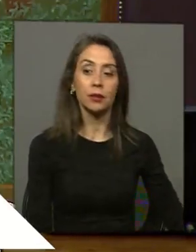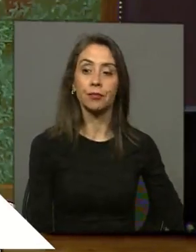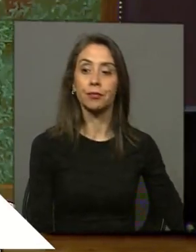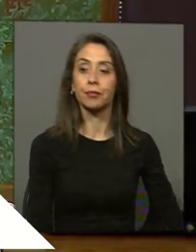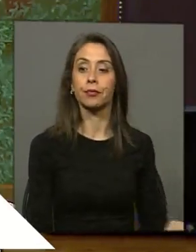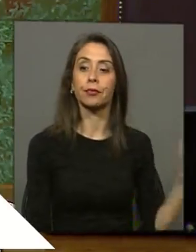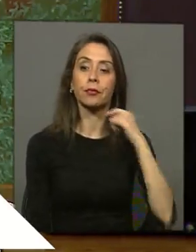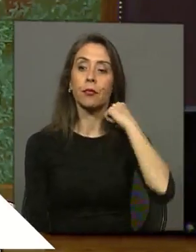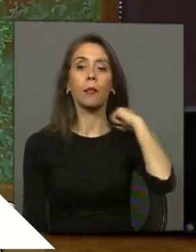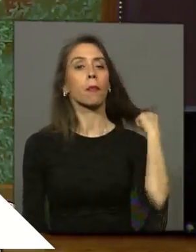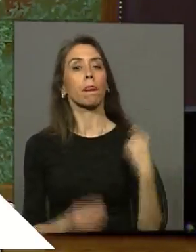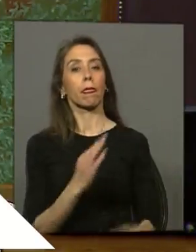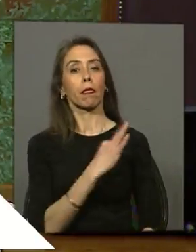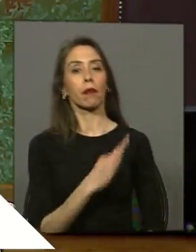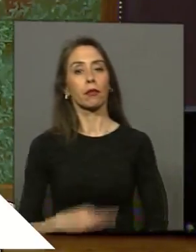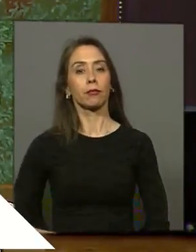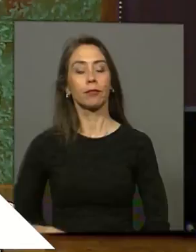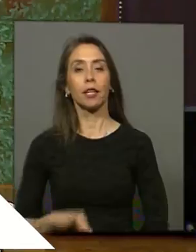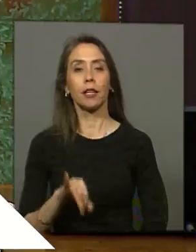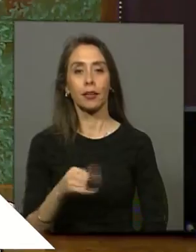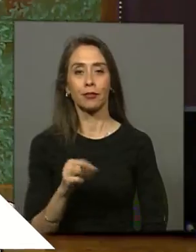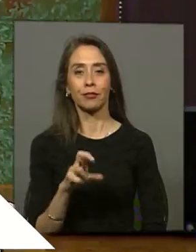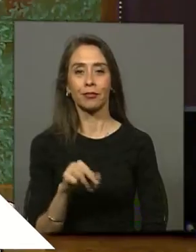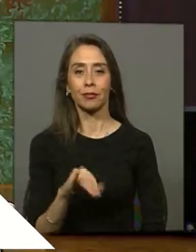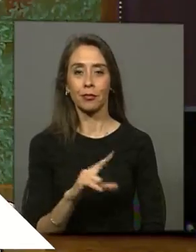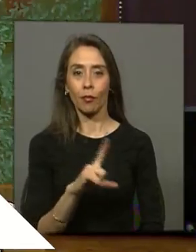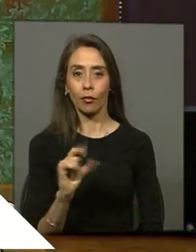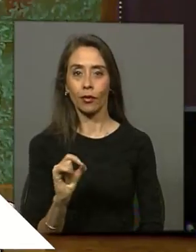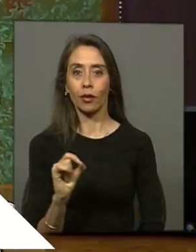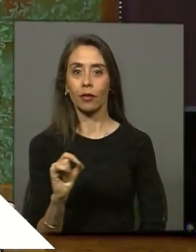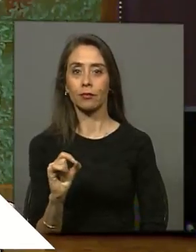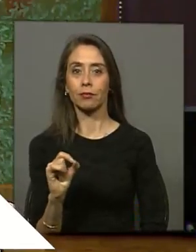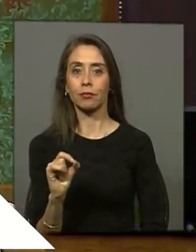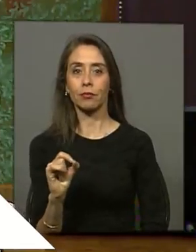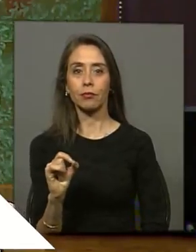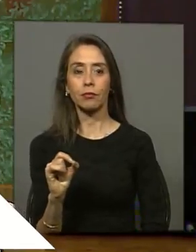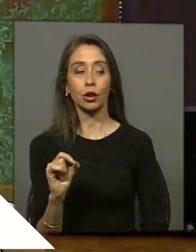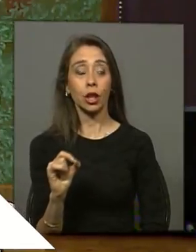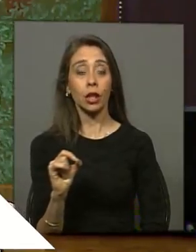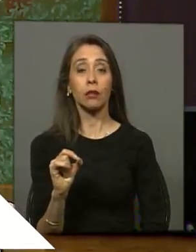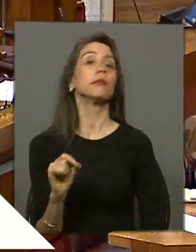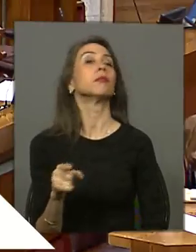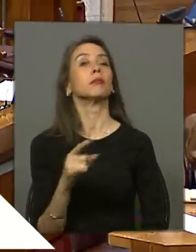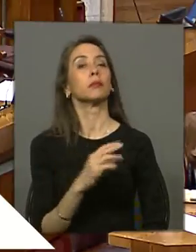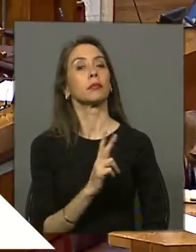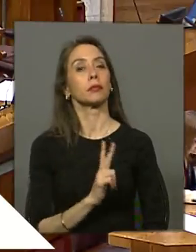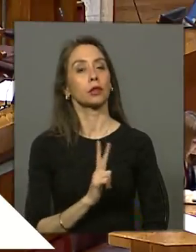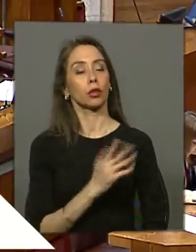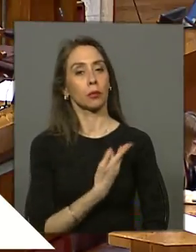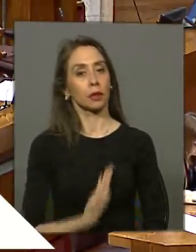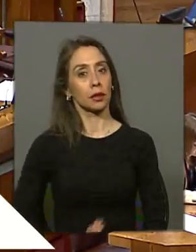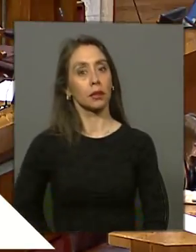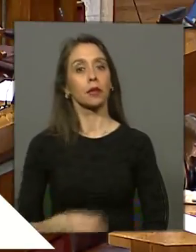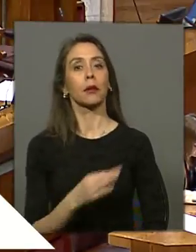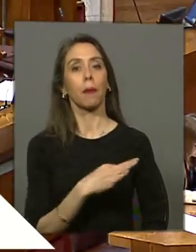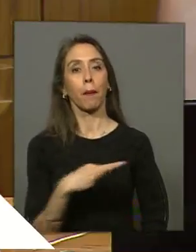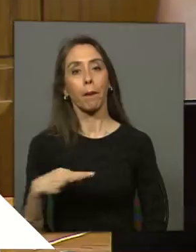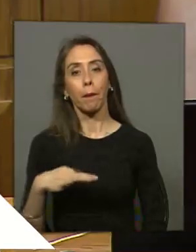Diputado Jaramillo. Gracias, señor Presidente. Al señor Ministro, mi saludo